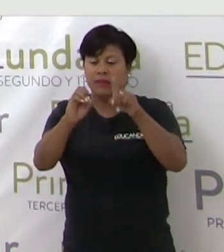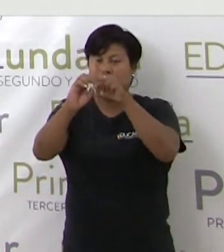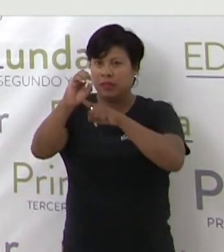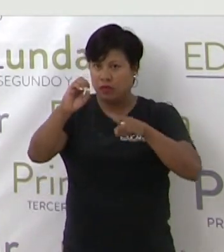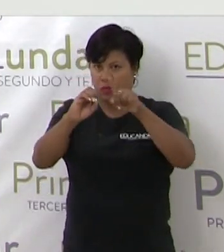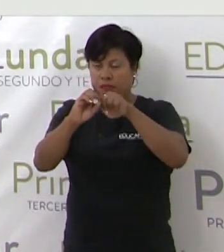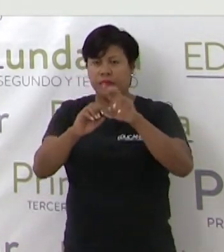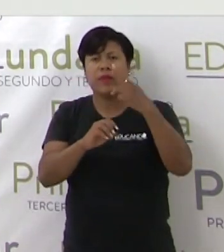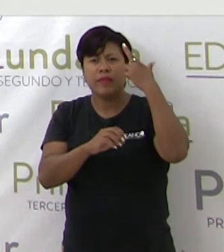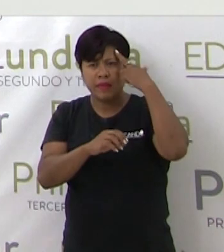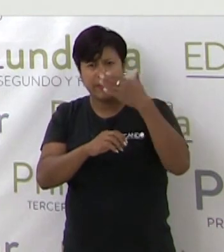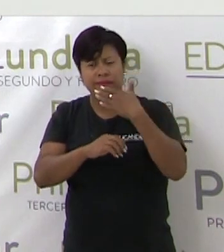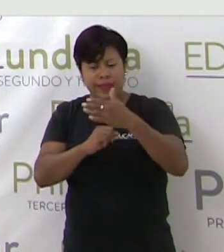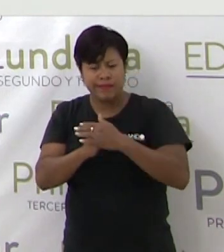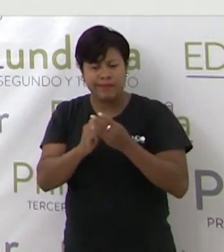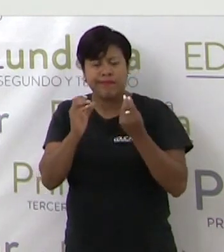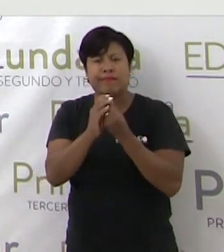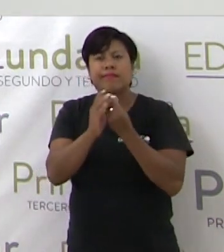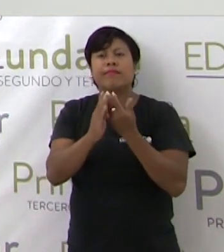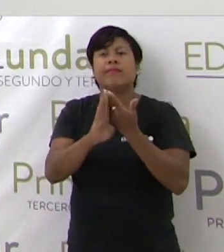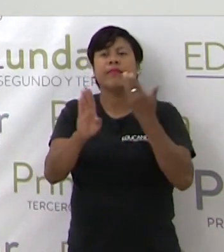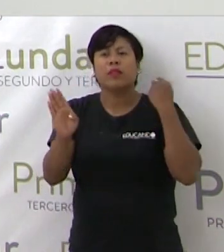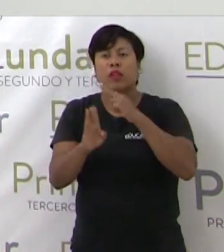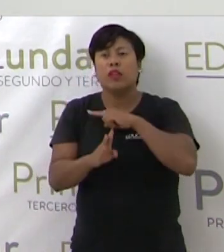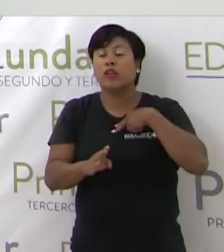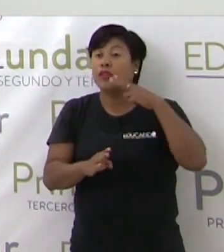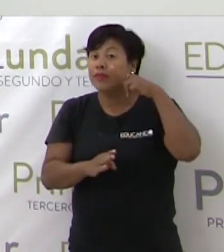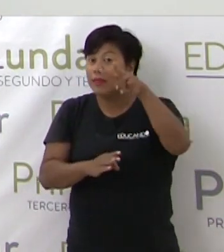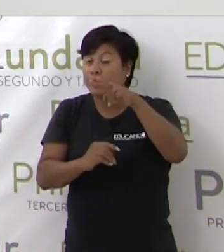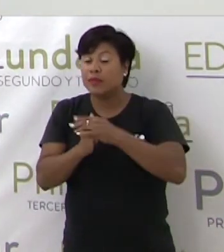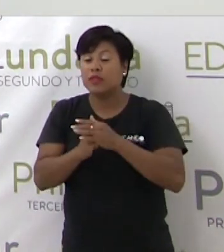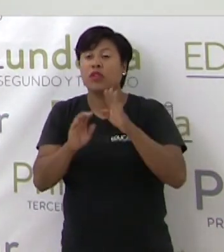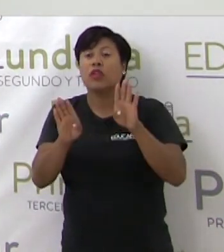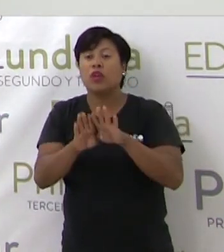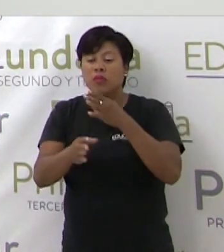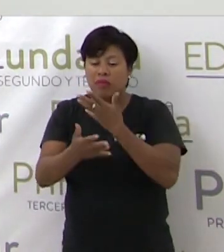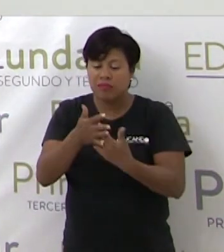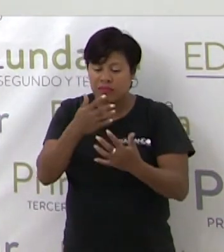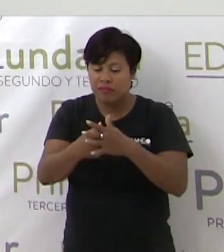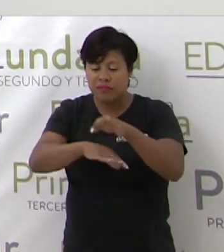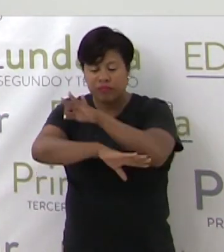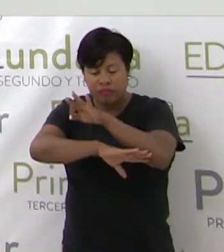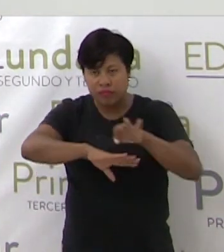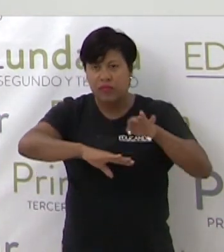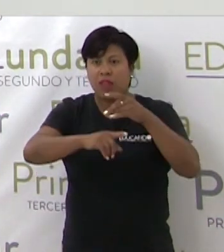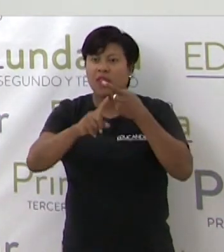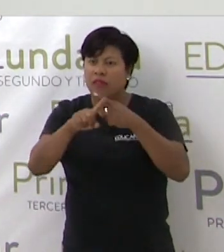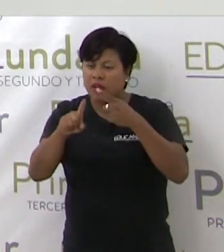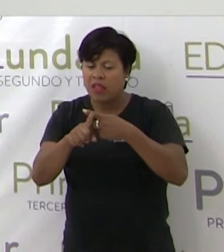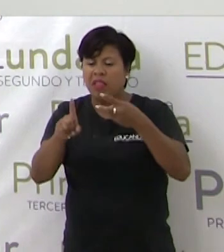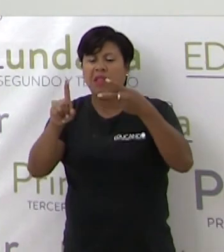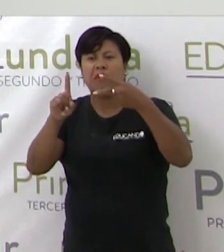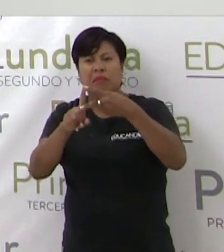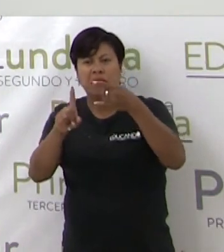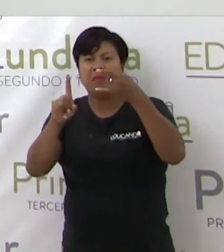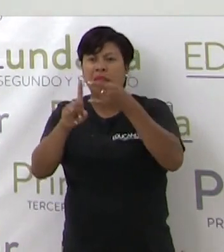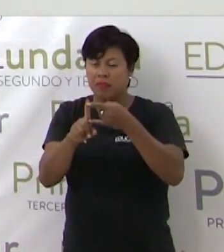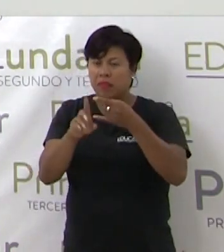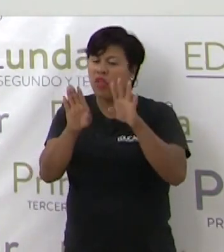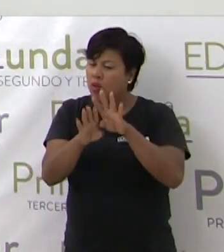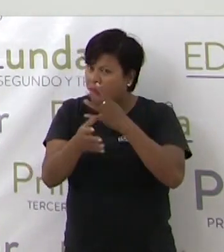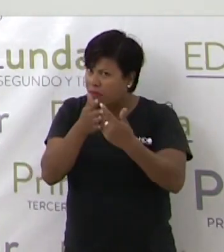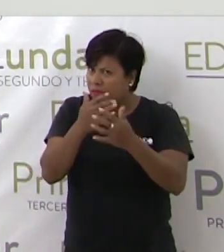bien, en una sesión anterior estuvimos viendo el trazo de algunas figuras geométricas también, que ya las conocen, las